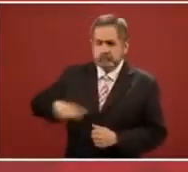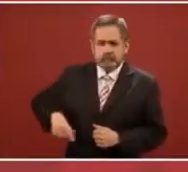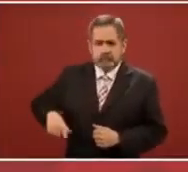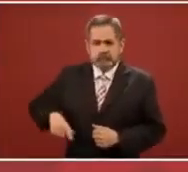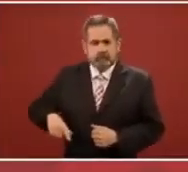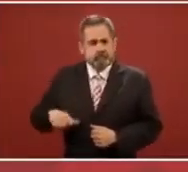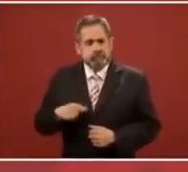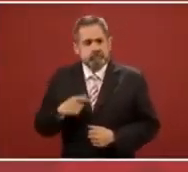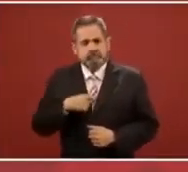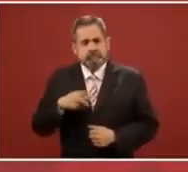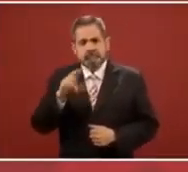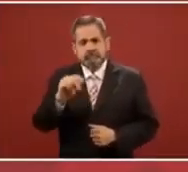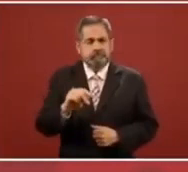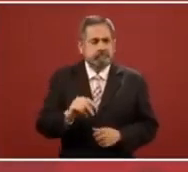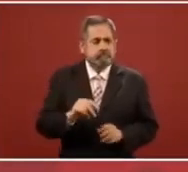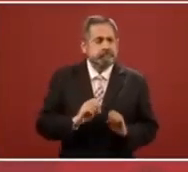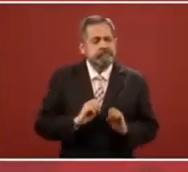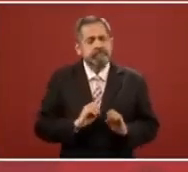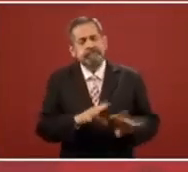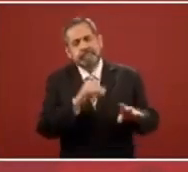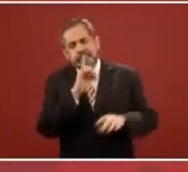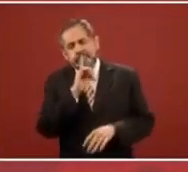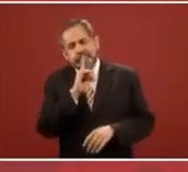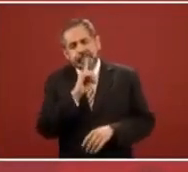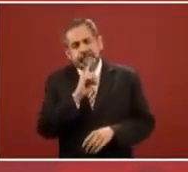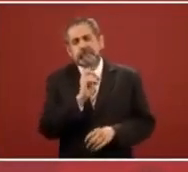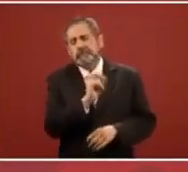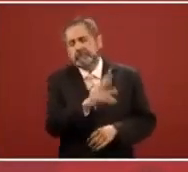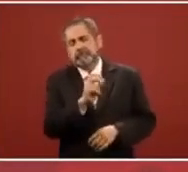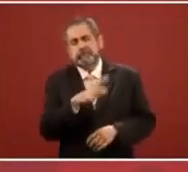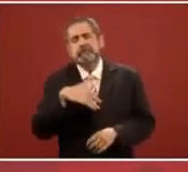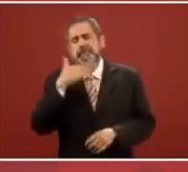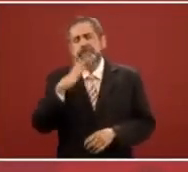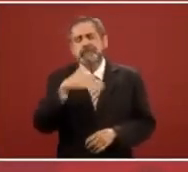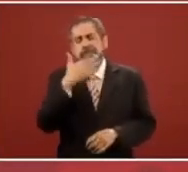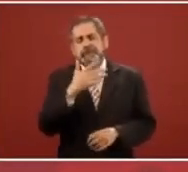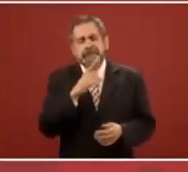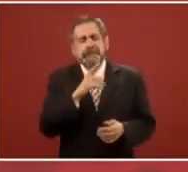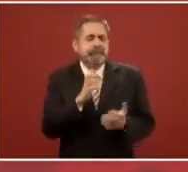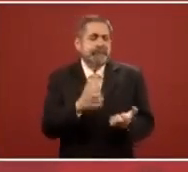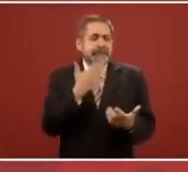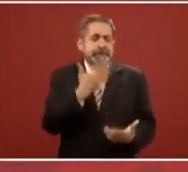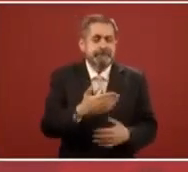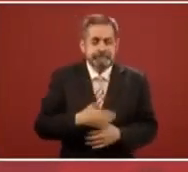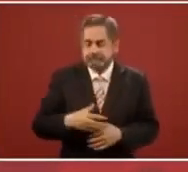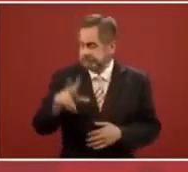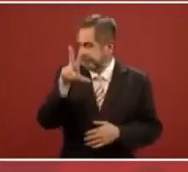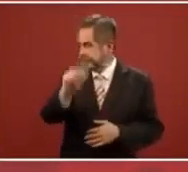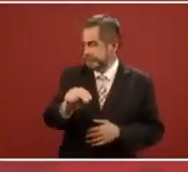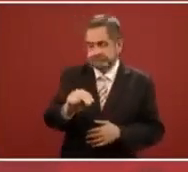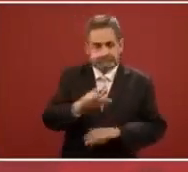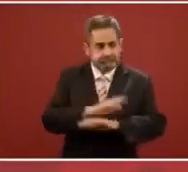conceder tregua a la corrupción. Nada de que